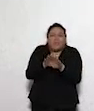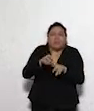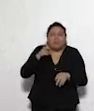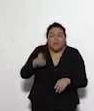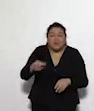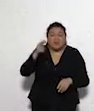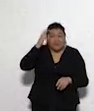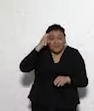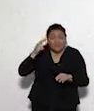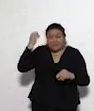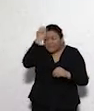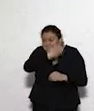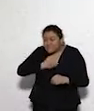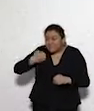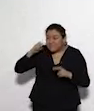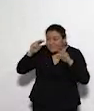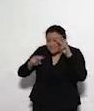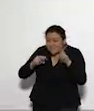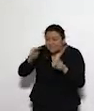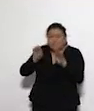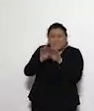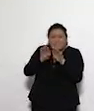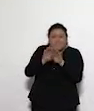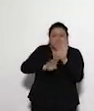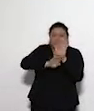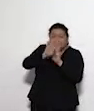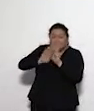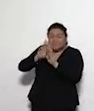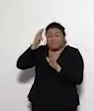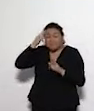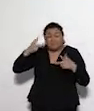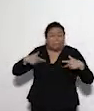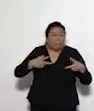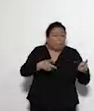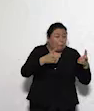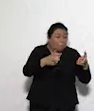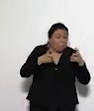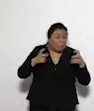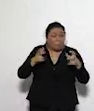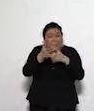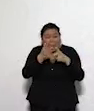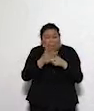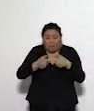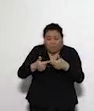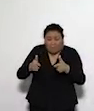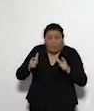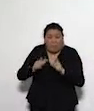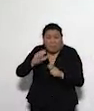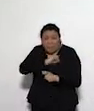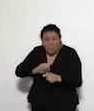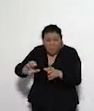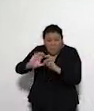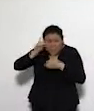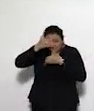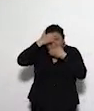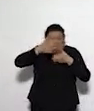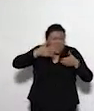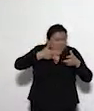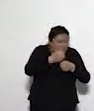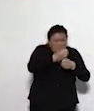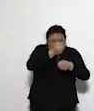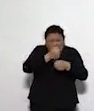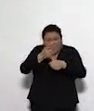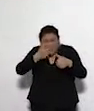pesan, desde luego, el repunte de la violencia criminal, la penetración del narcotráfico y del crimen organizado en las